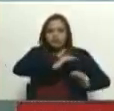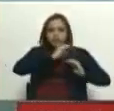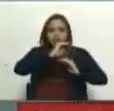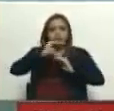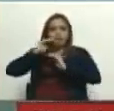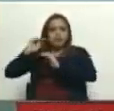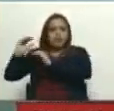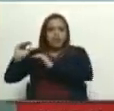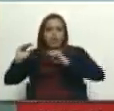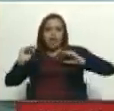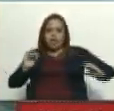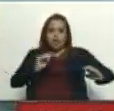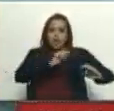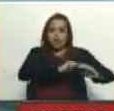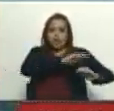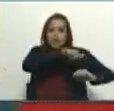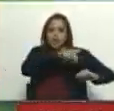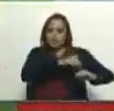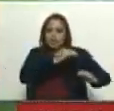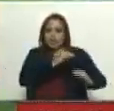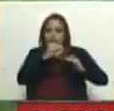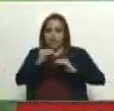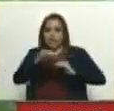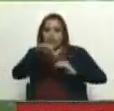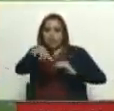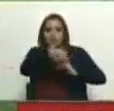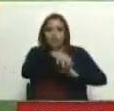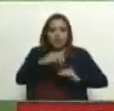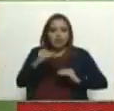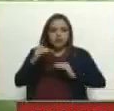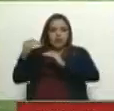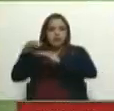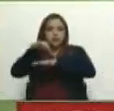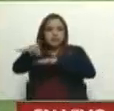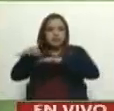nacional, regional, municipal y popular.